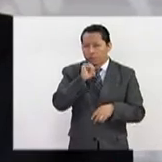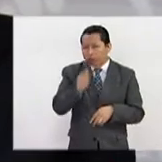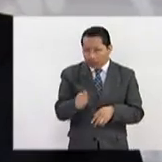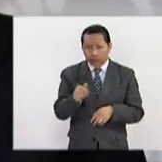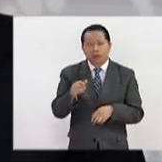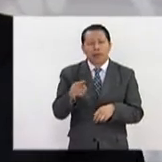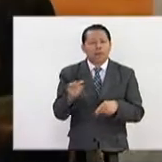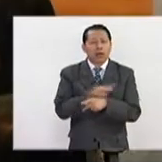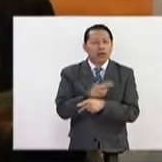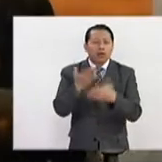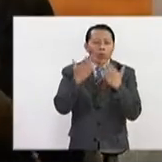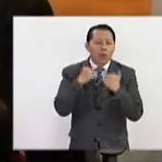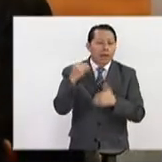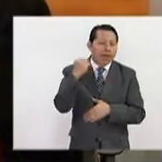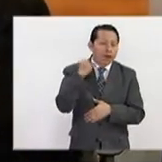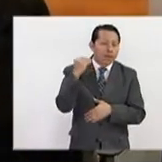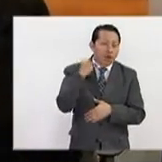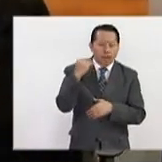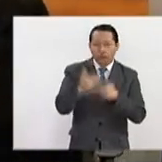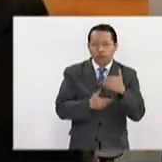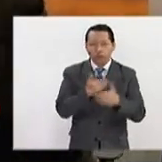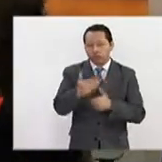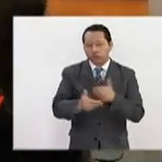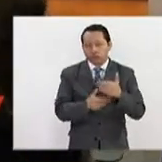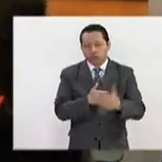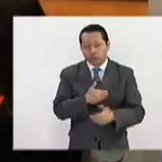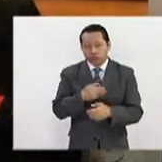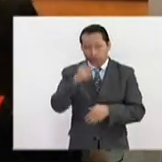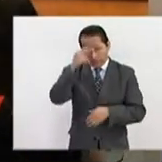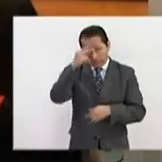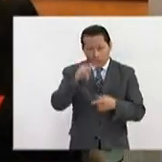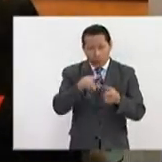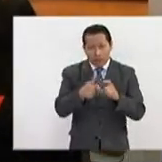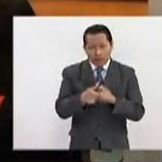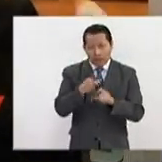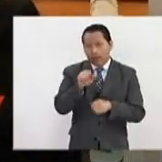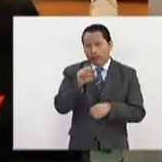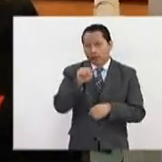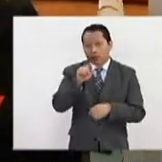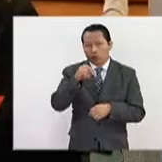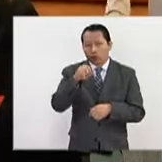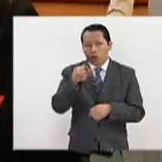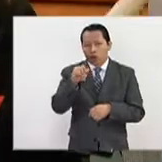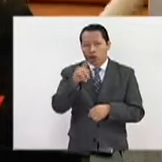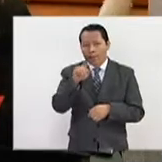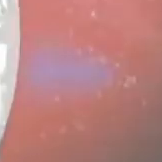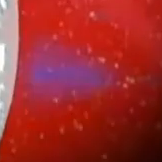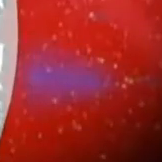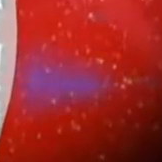acceso a un abogado durante sus procesos. Para México al Día, Antonio López.